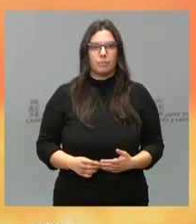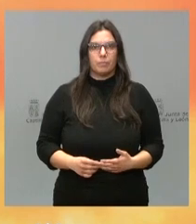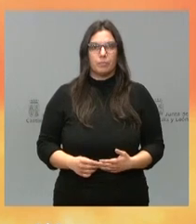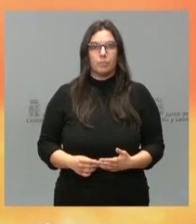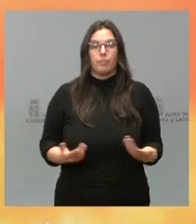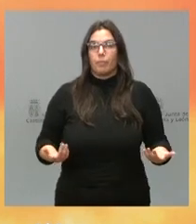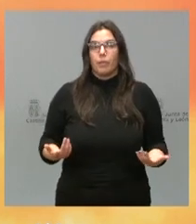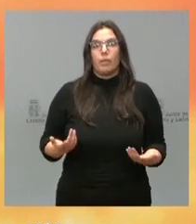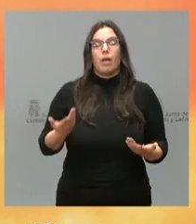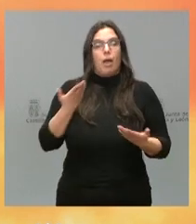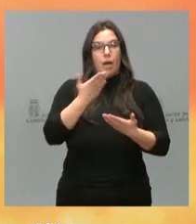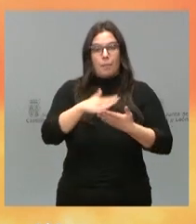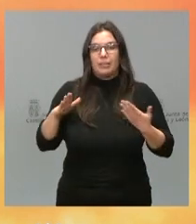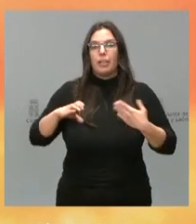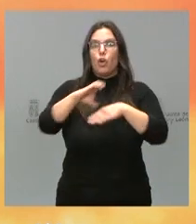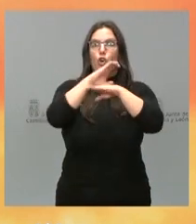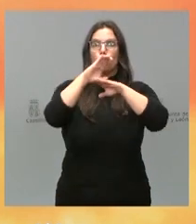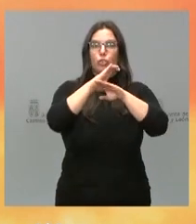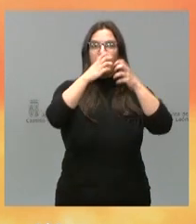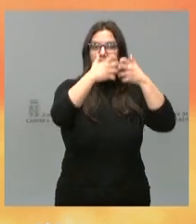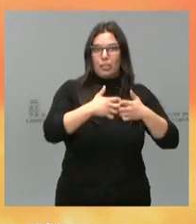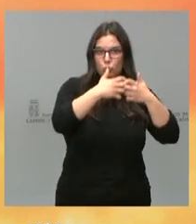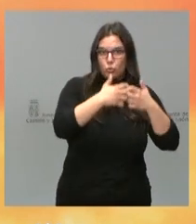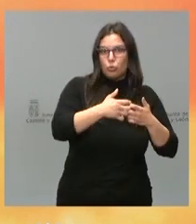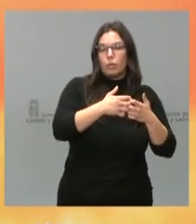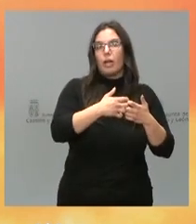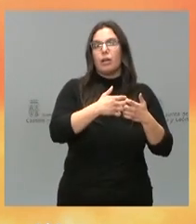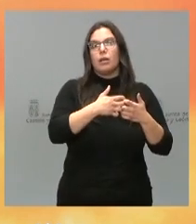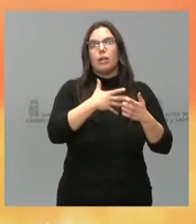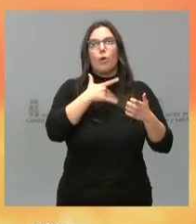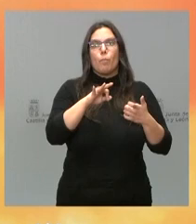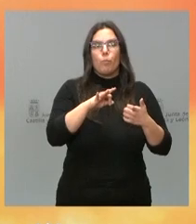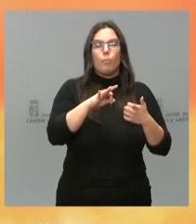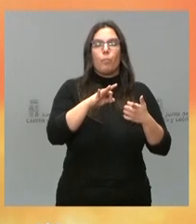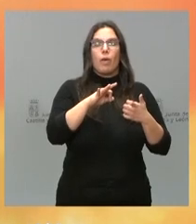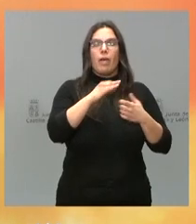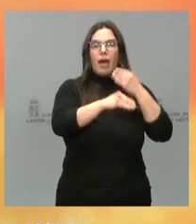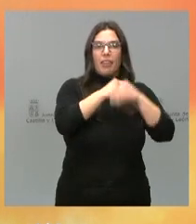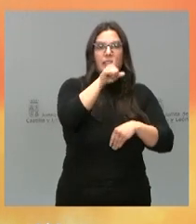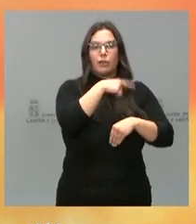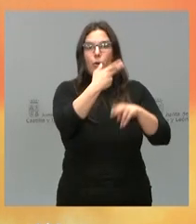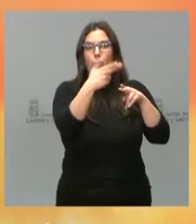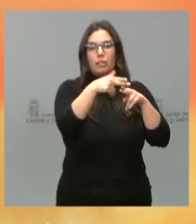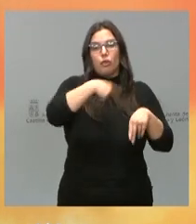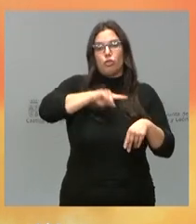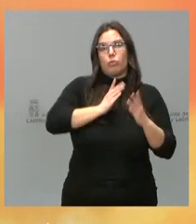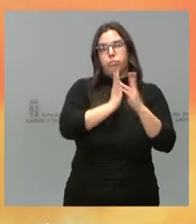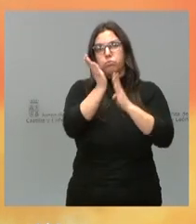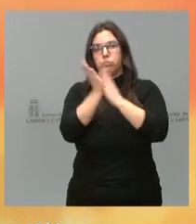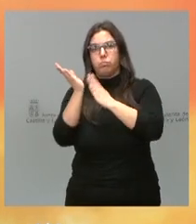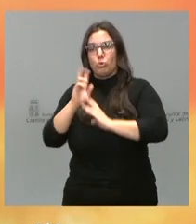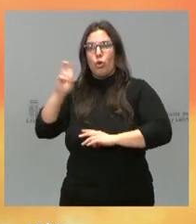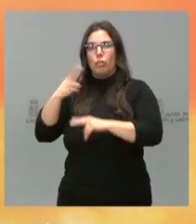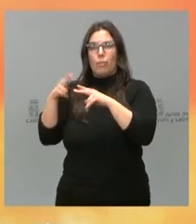Pues Más allá de que la consejería de Industria pueda o no hacer políticas de ese sentido haremos otras políticas aquí está la